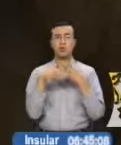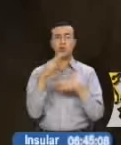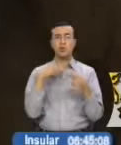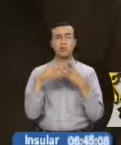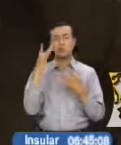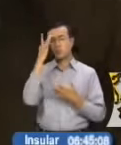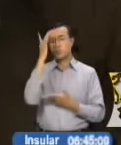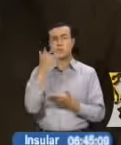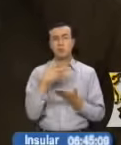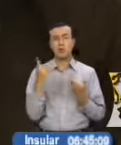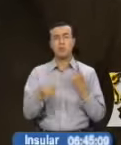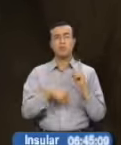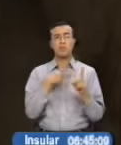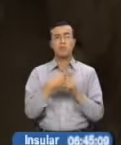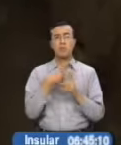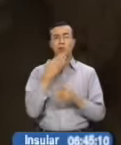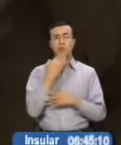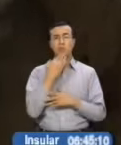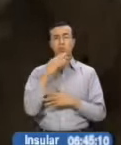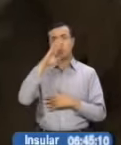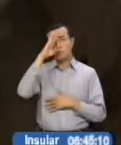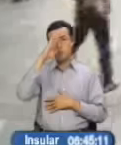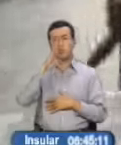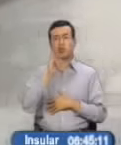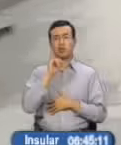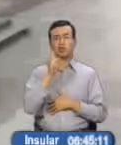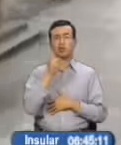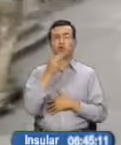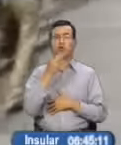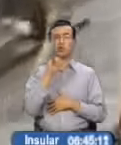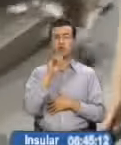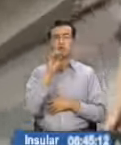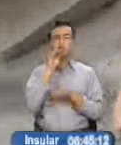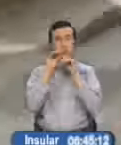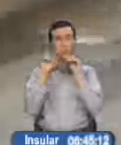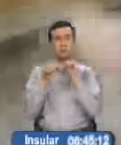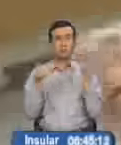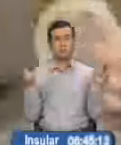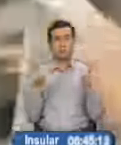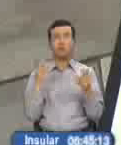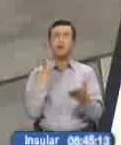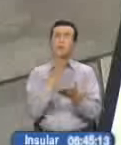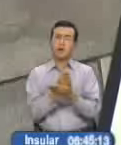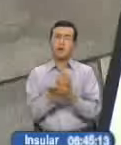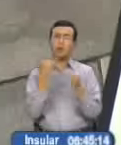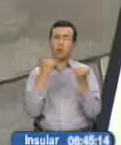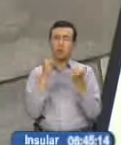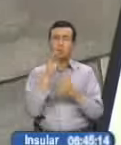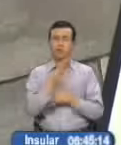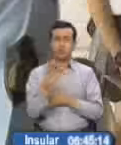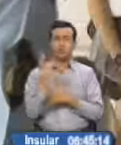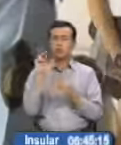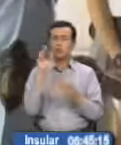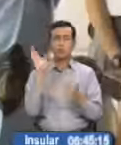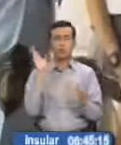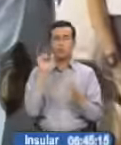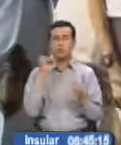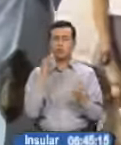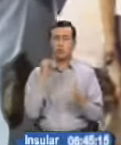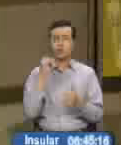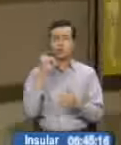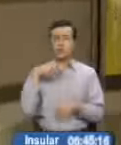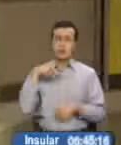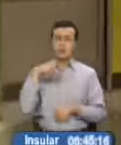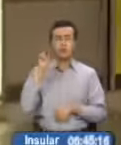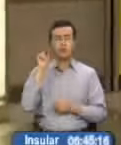A esto se suma una campaña de la policía en Hiroshima instando a la gente a abstenerse a jugar en sus teléfonos móviles mientras se